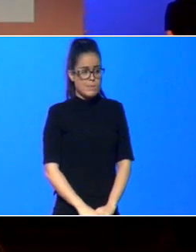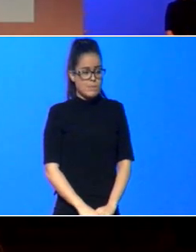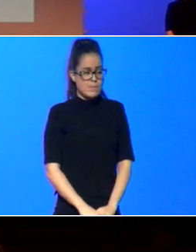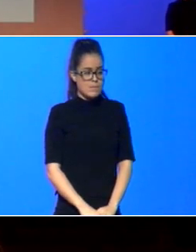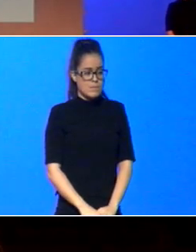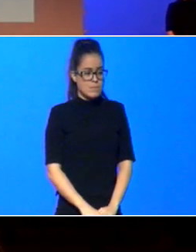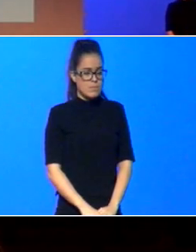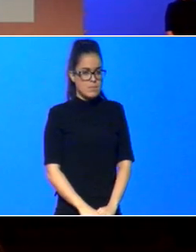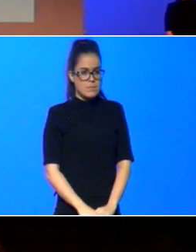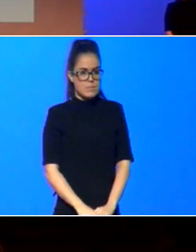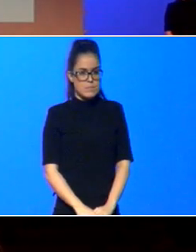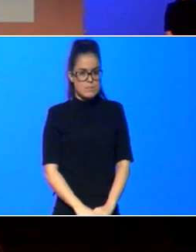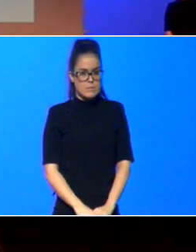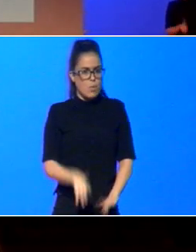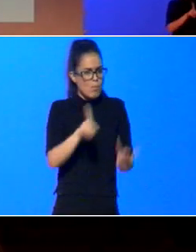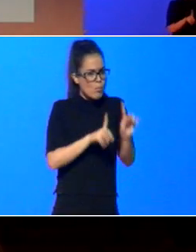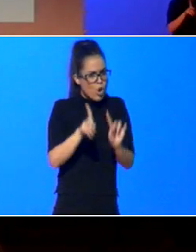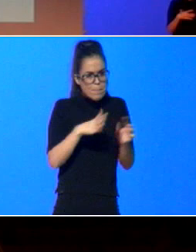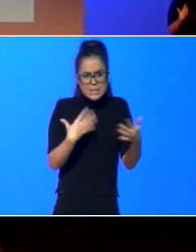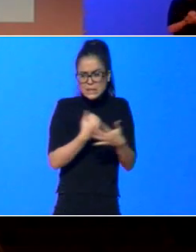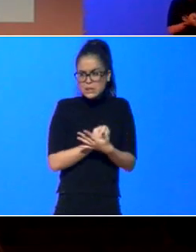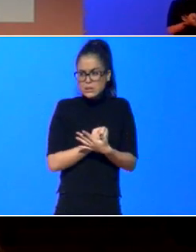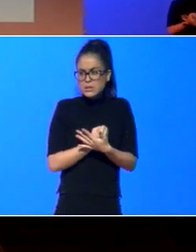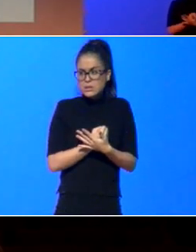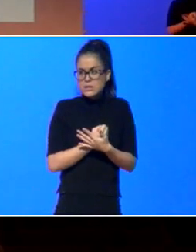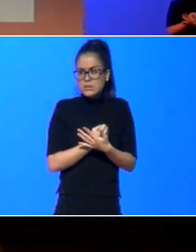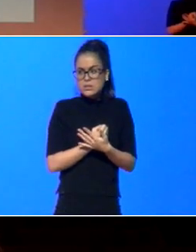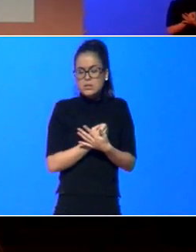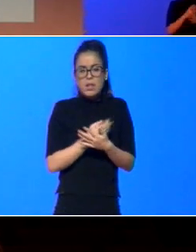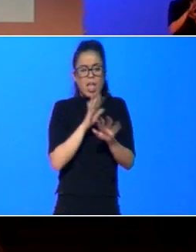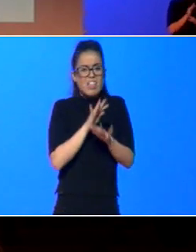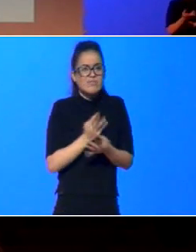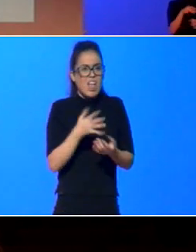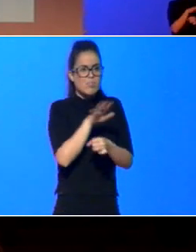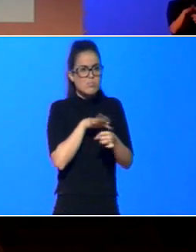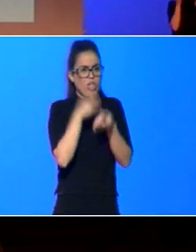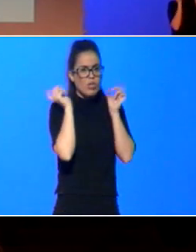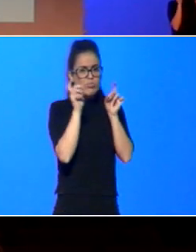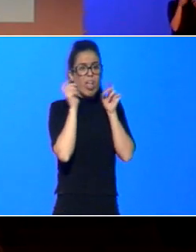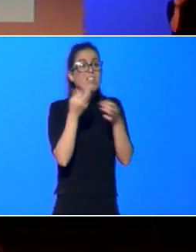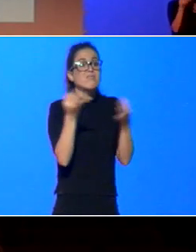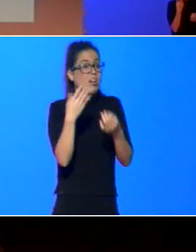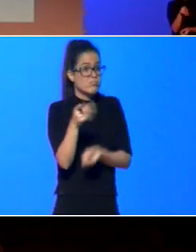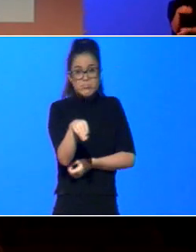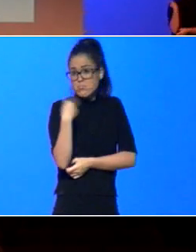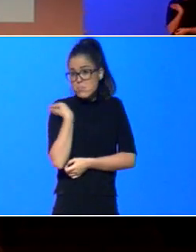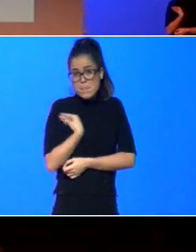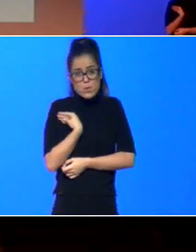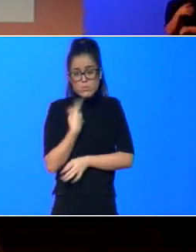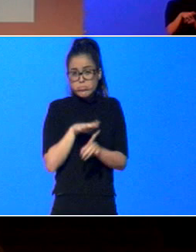con todas las dificultades y Caro en el ámbito educativo que ocurre pues ocurre Exactamente lo mismo porque al final